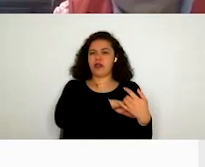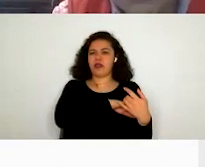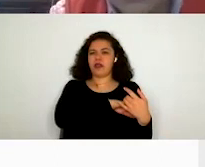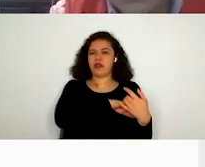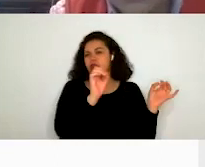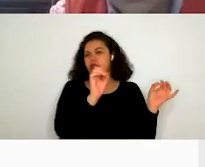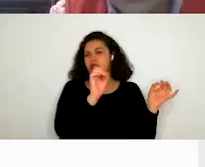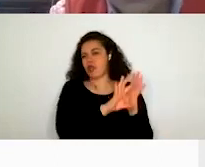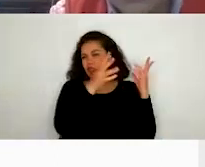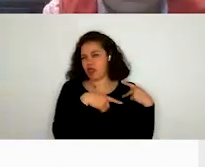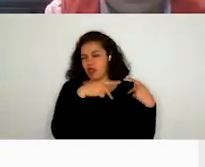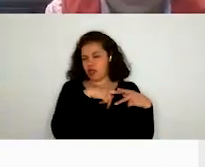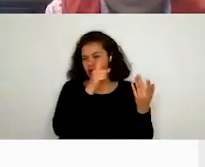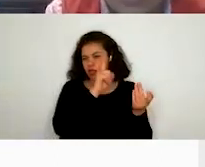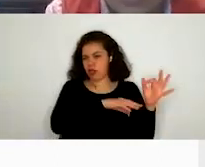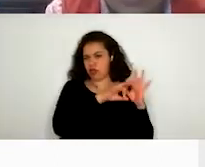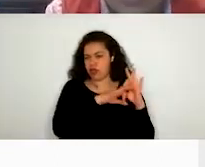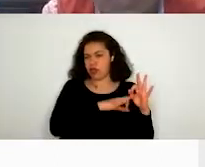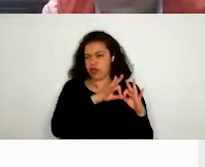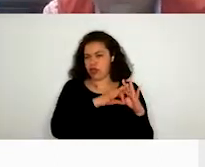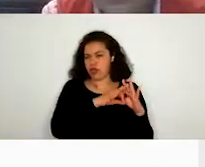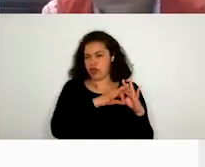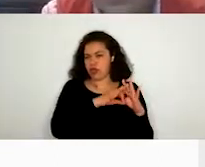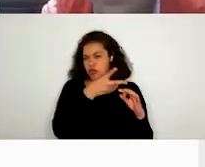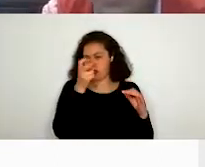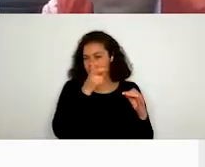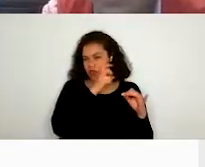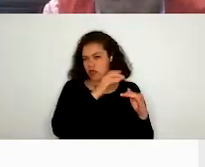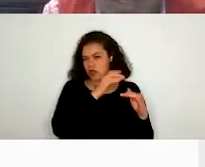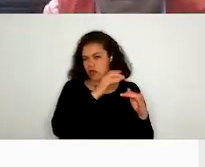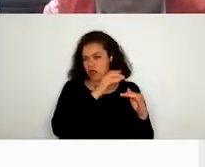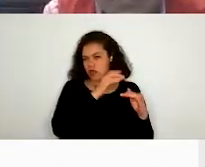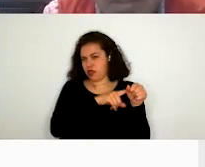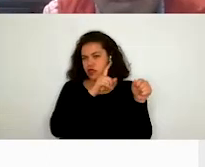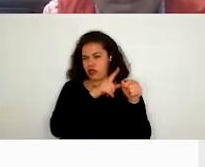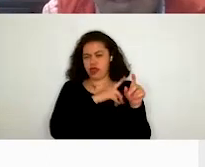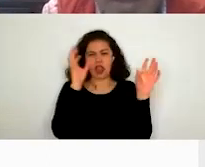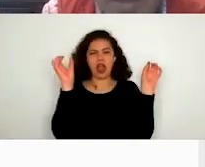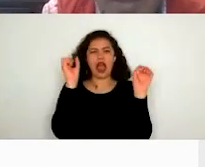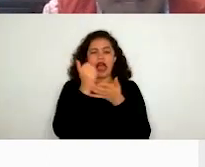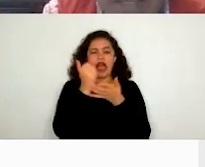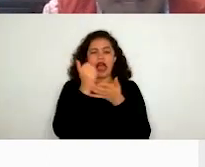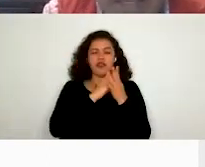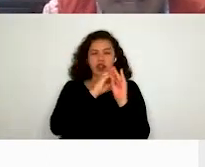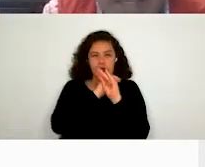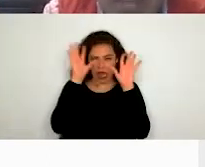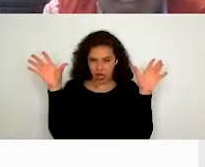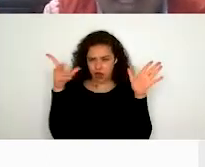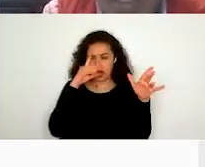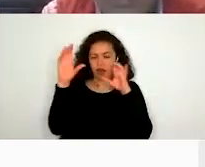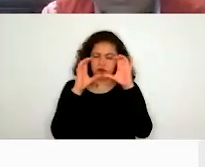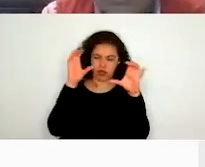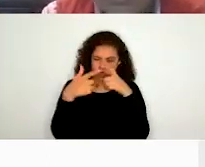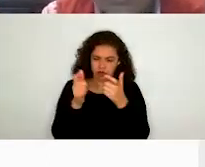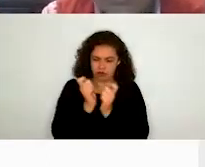de trabajadores sea superior a los 200 y va a ser de un color azul claro. La brigada de comunicación,